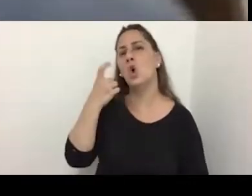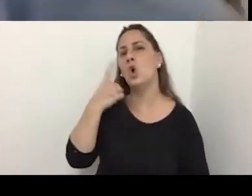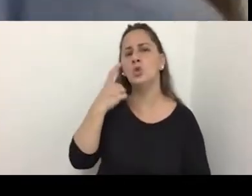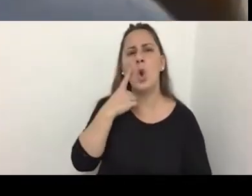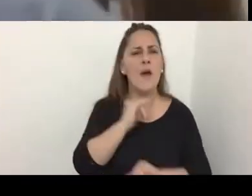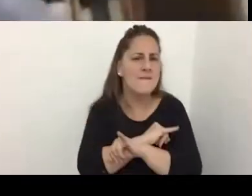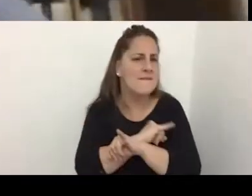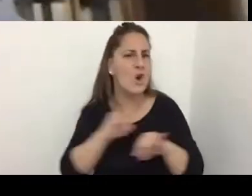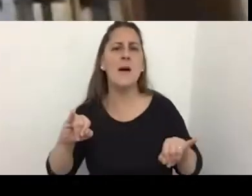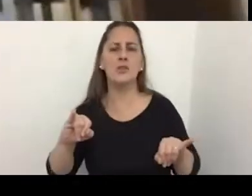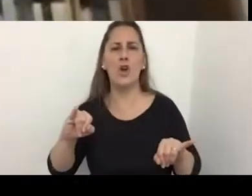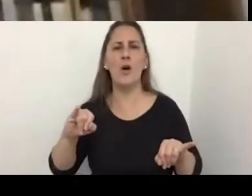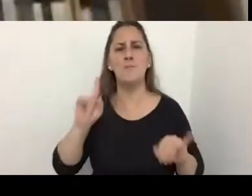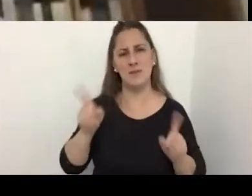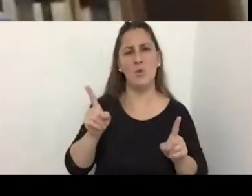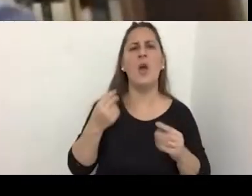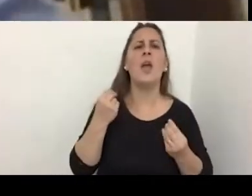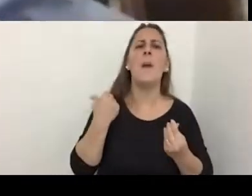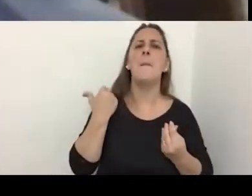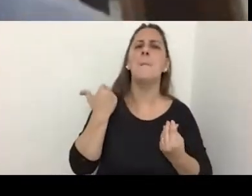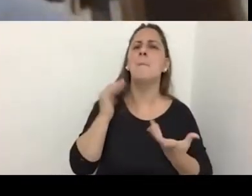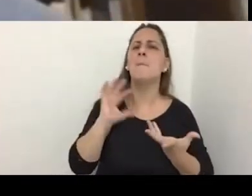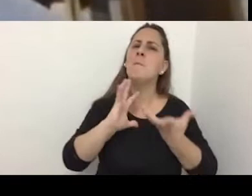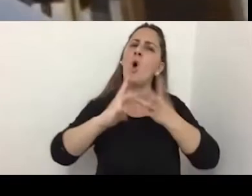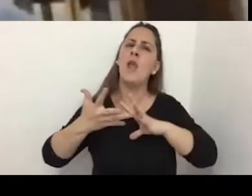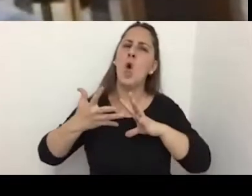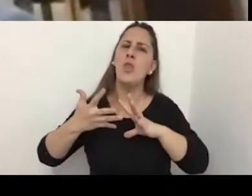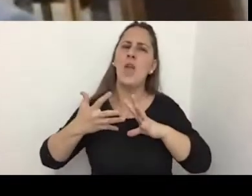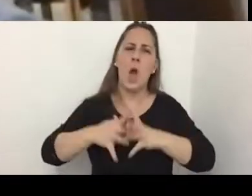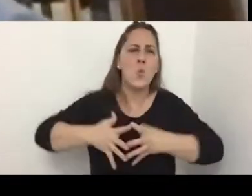esto. ¿Qué modelo de acumulación tenemos?